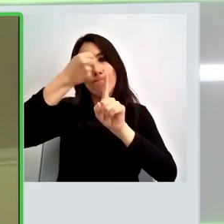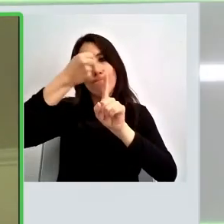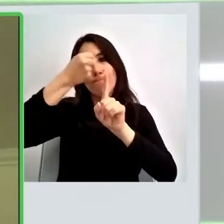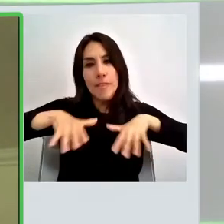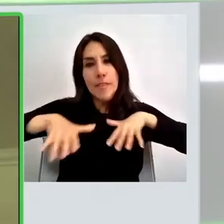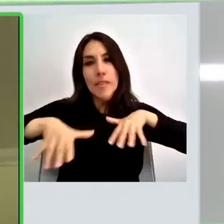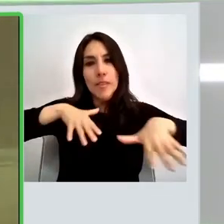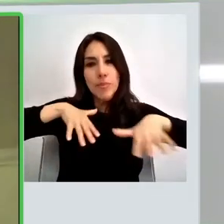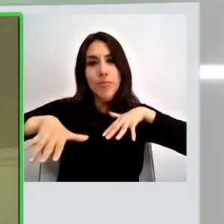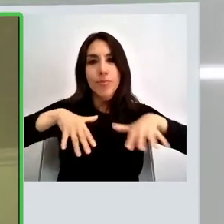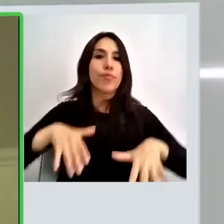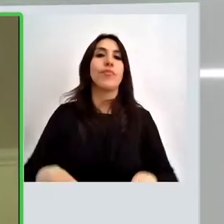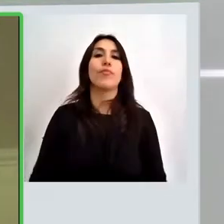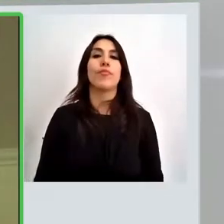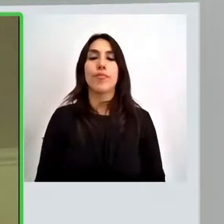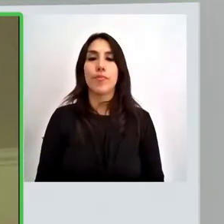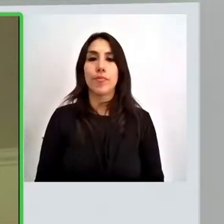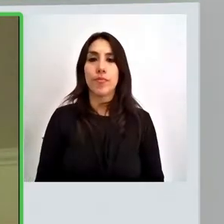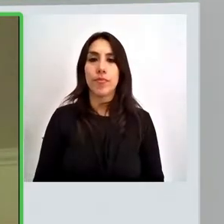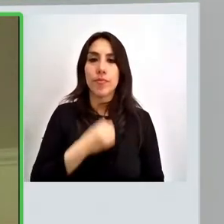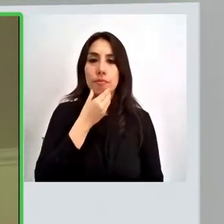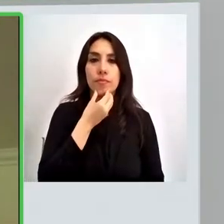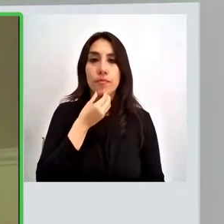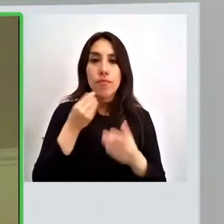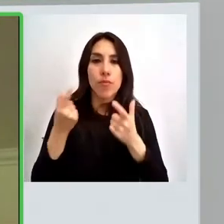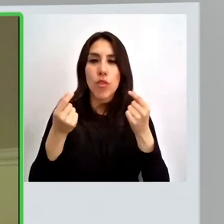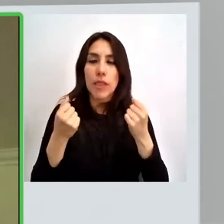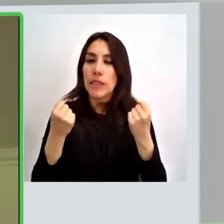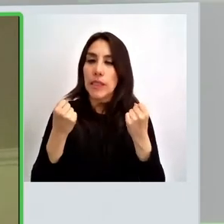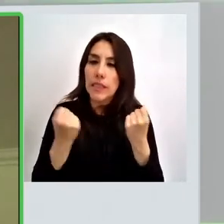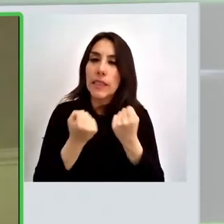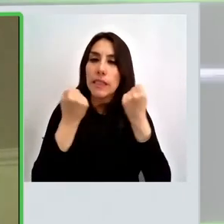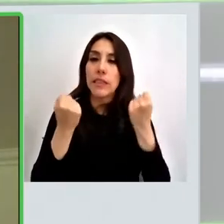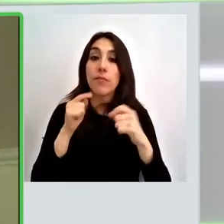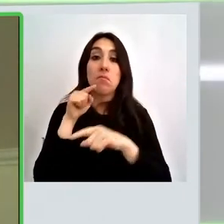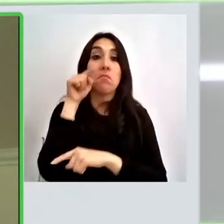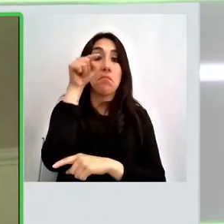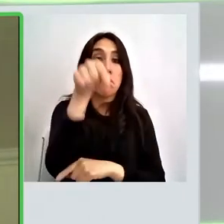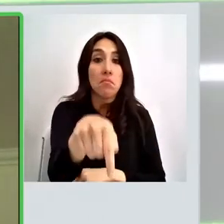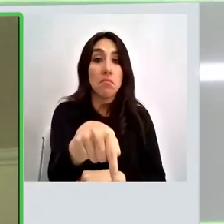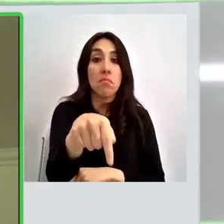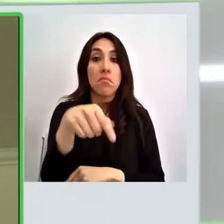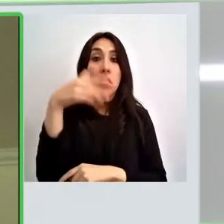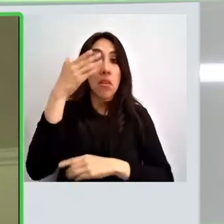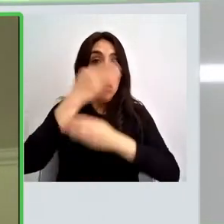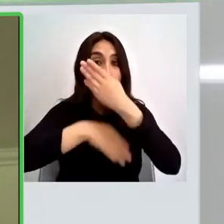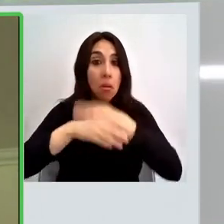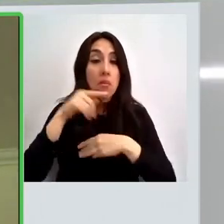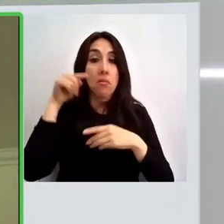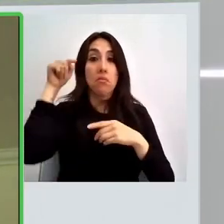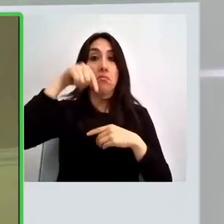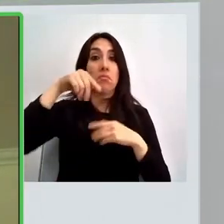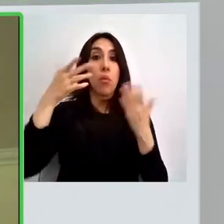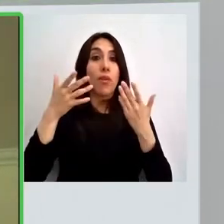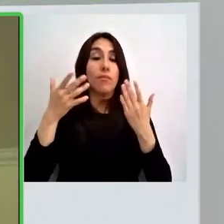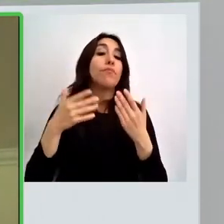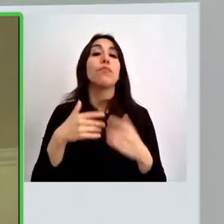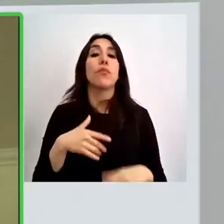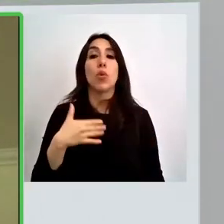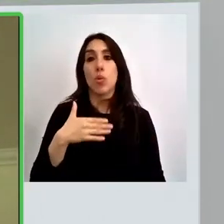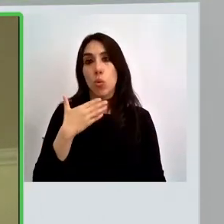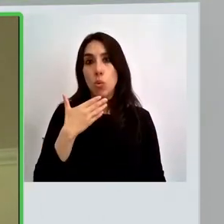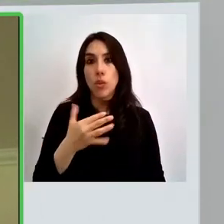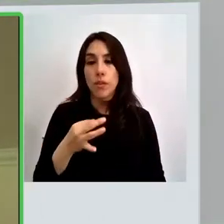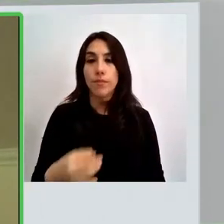de acercarse a la comunidad con this habilidad con discapacidad y de hecho hicieron